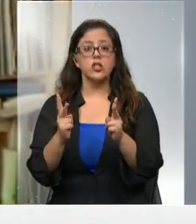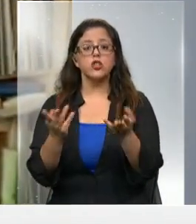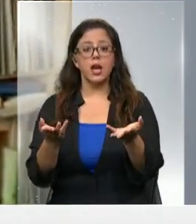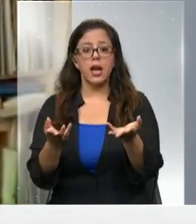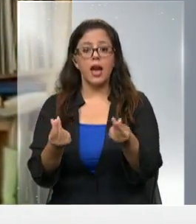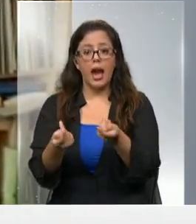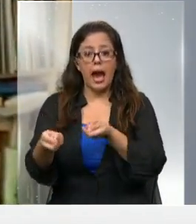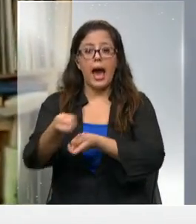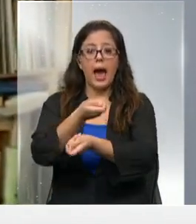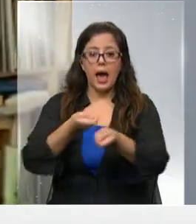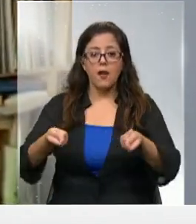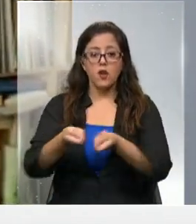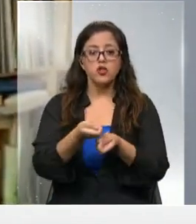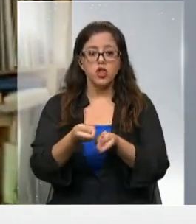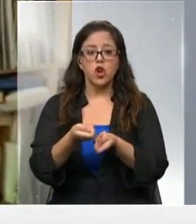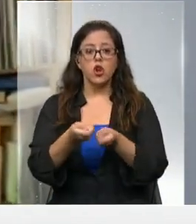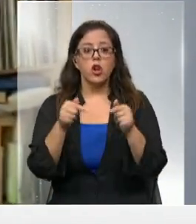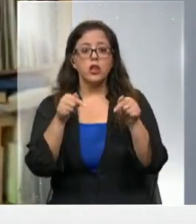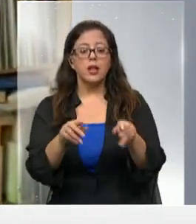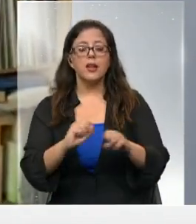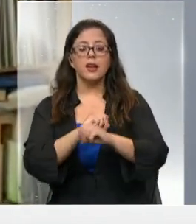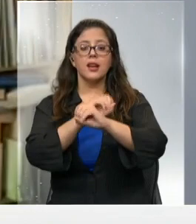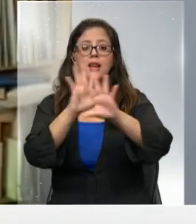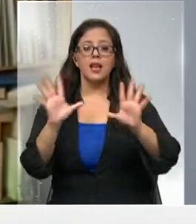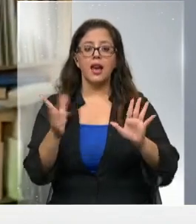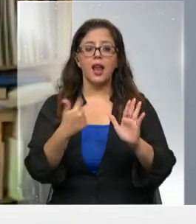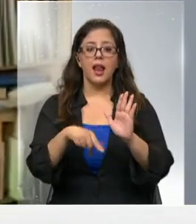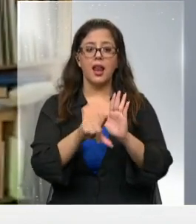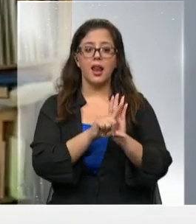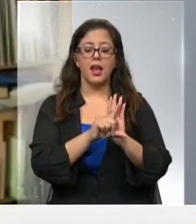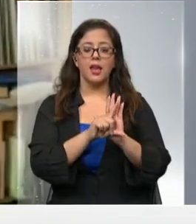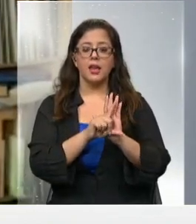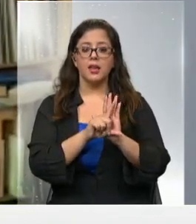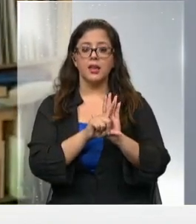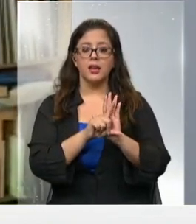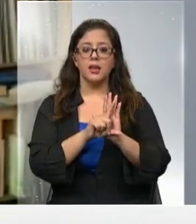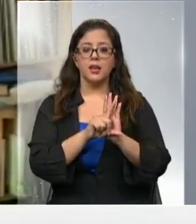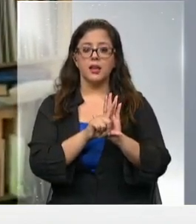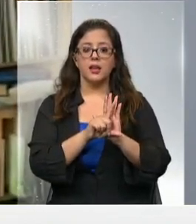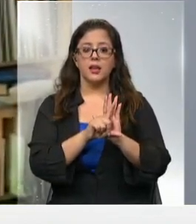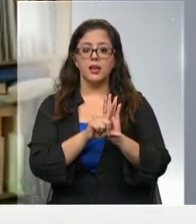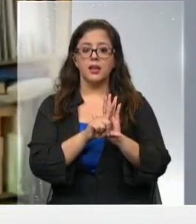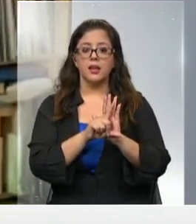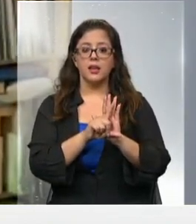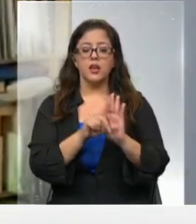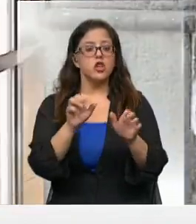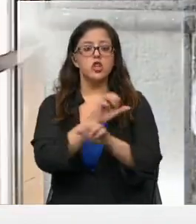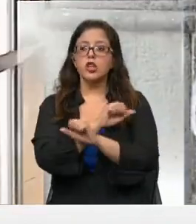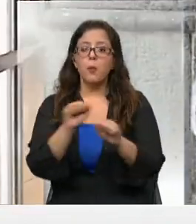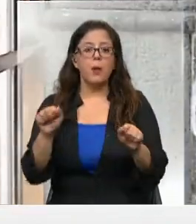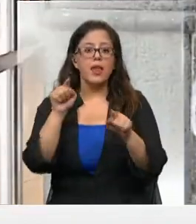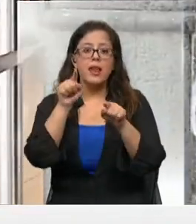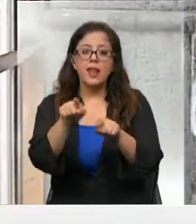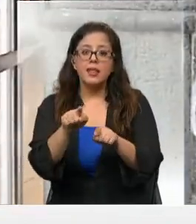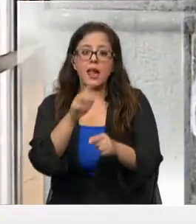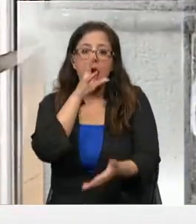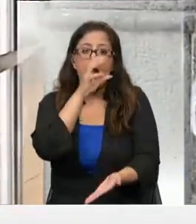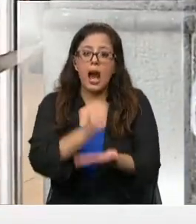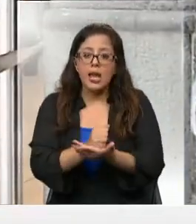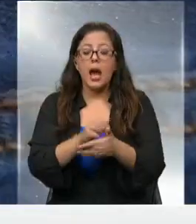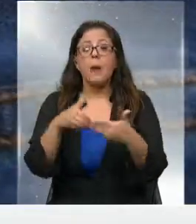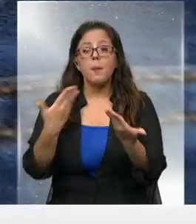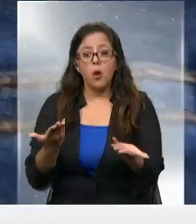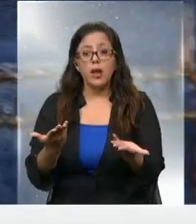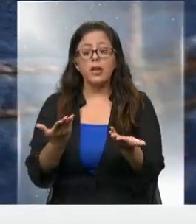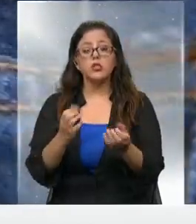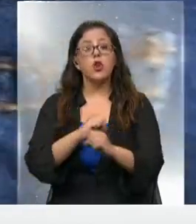En este caso, está clara la ley. A nadie le puede pasar gato por liebre. Por eso la recomendación es